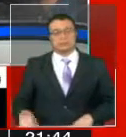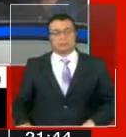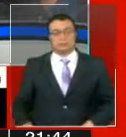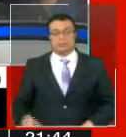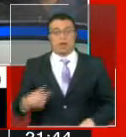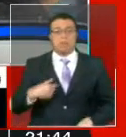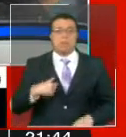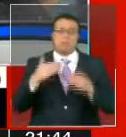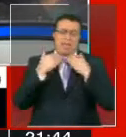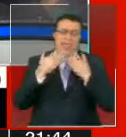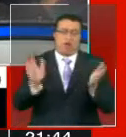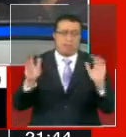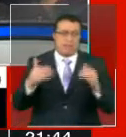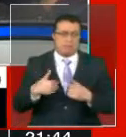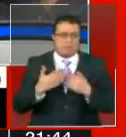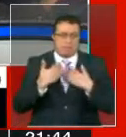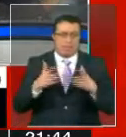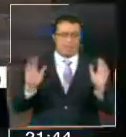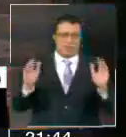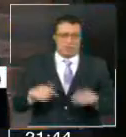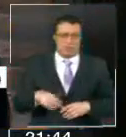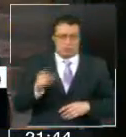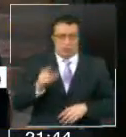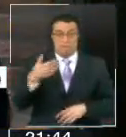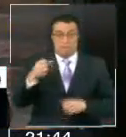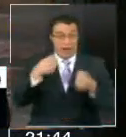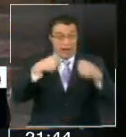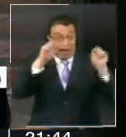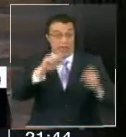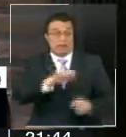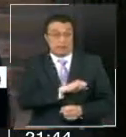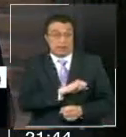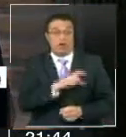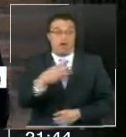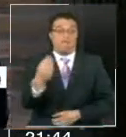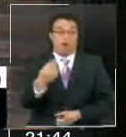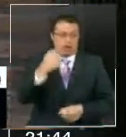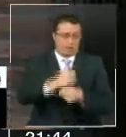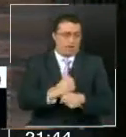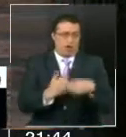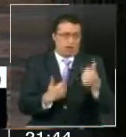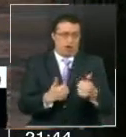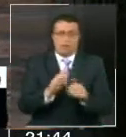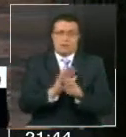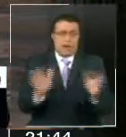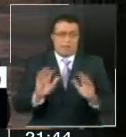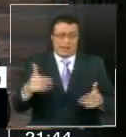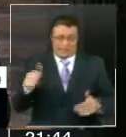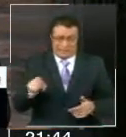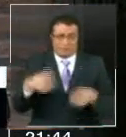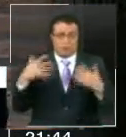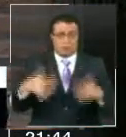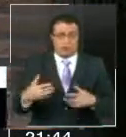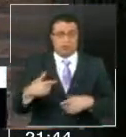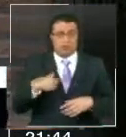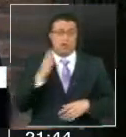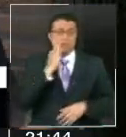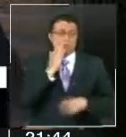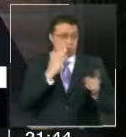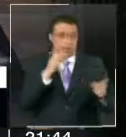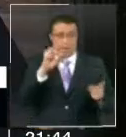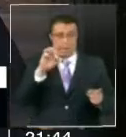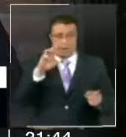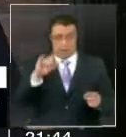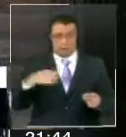A mí me da lo mismo. Lo importante es que la persona que gane en Santiago sea un buen alcalde o una buena alcaldesa. Yo le tengo mucho cariño, Cecilia Pérez